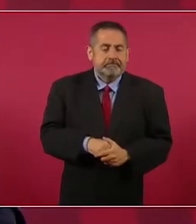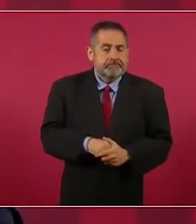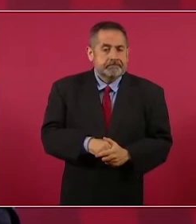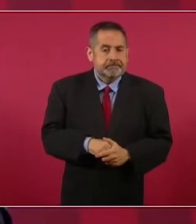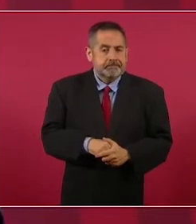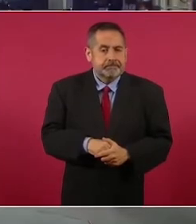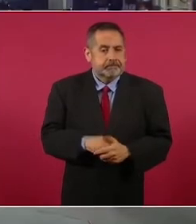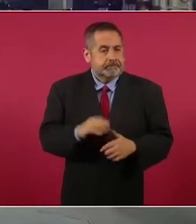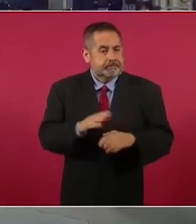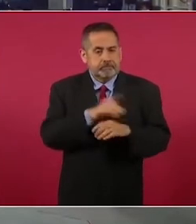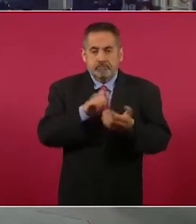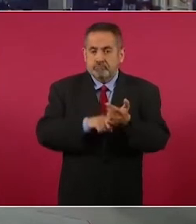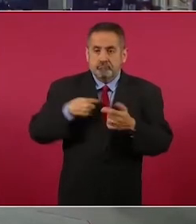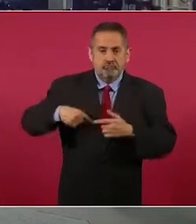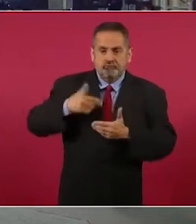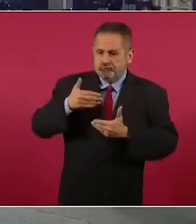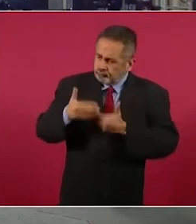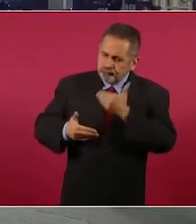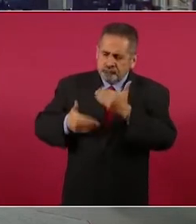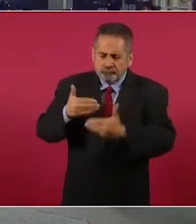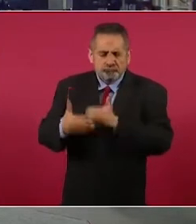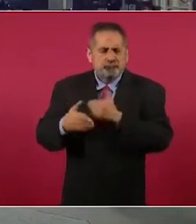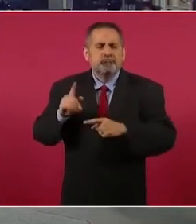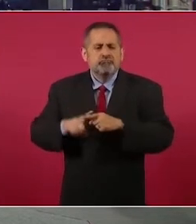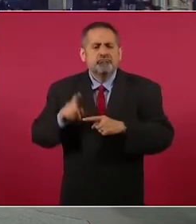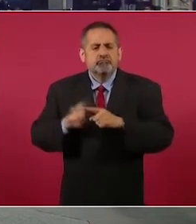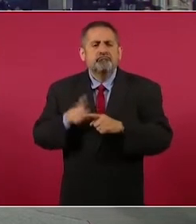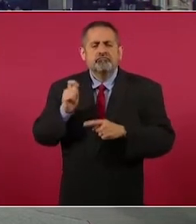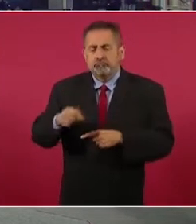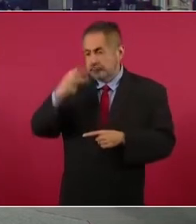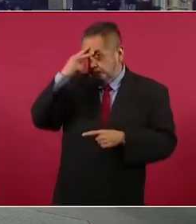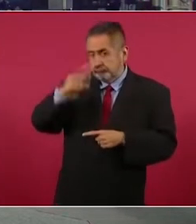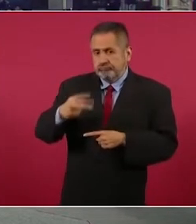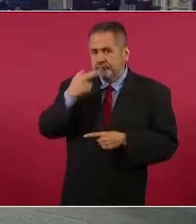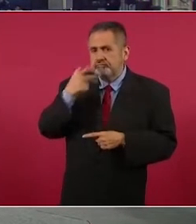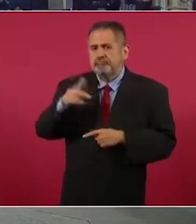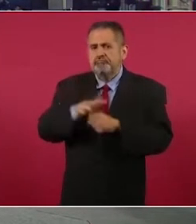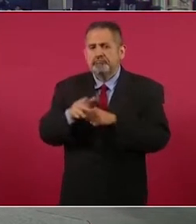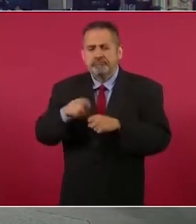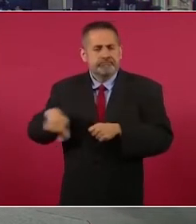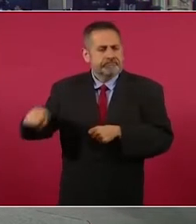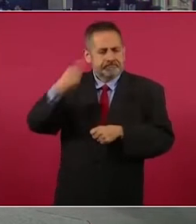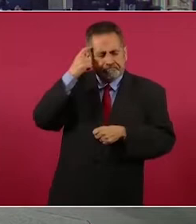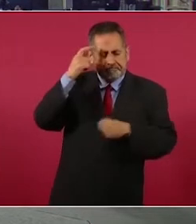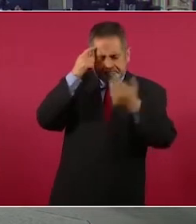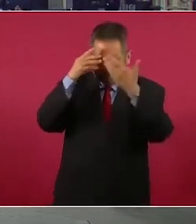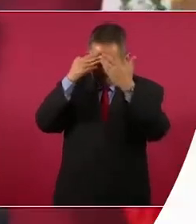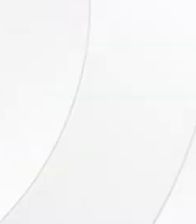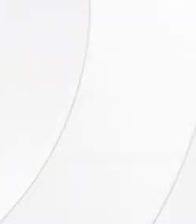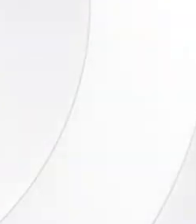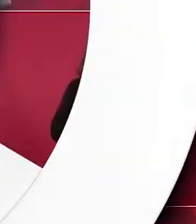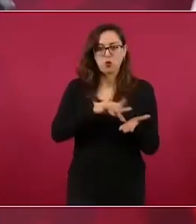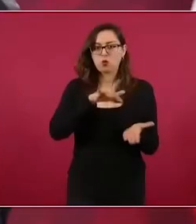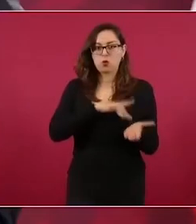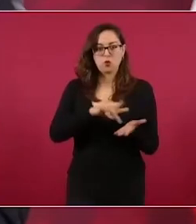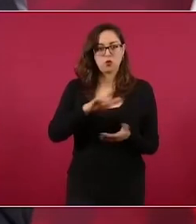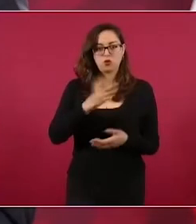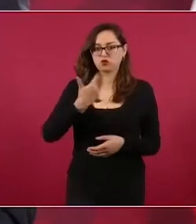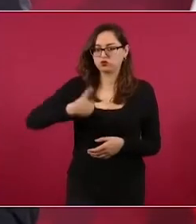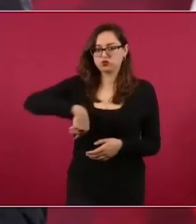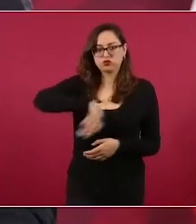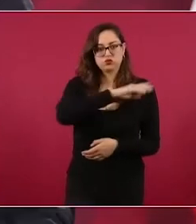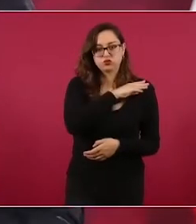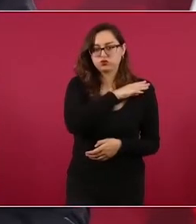Porque si en algo hemos avanzado en México, ha sido en la revolución de las conciencias. A